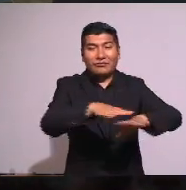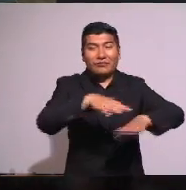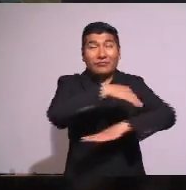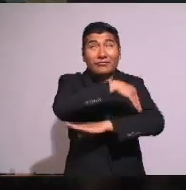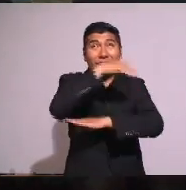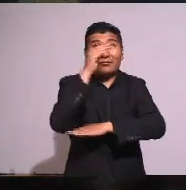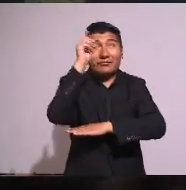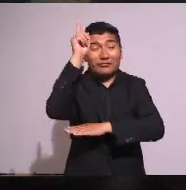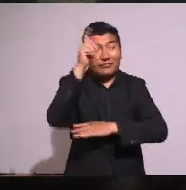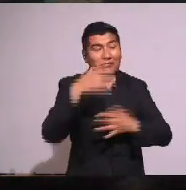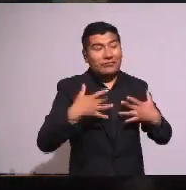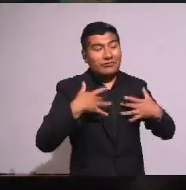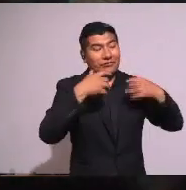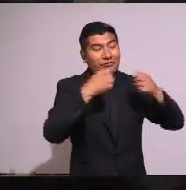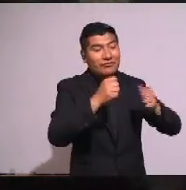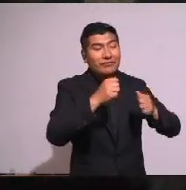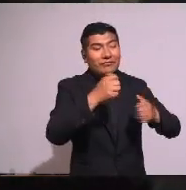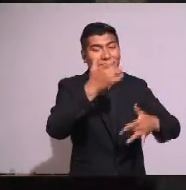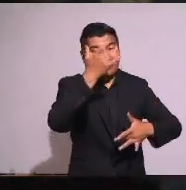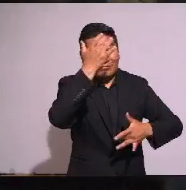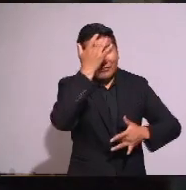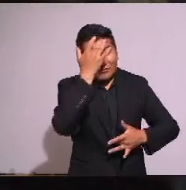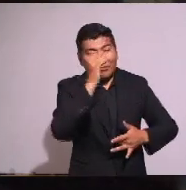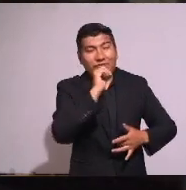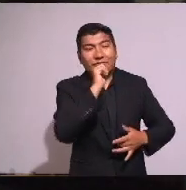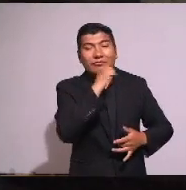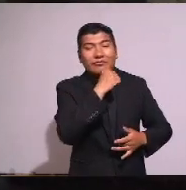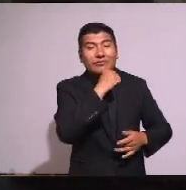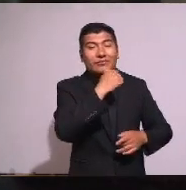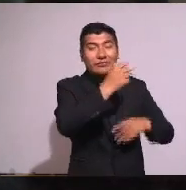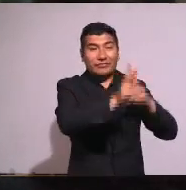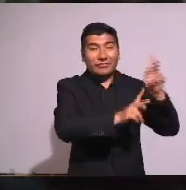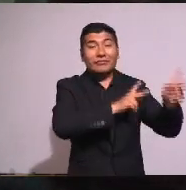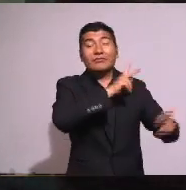sanando las enfermedades, dolencias de la gente.